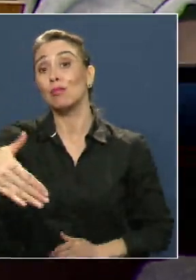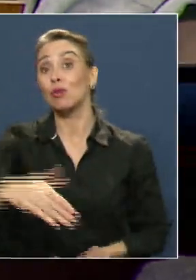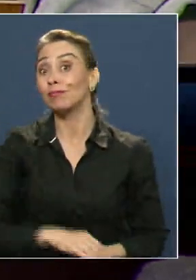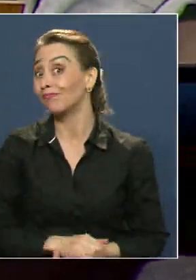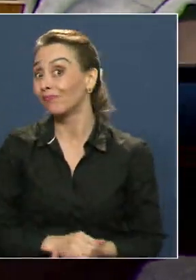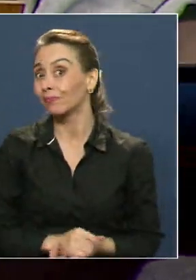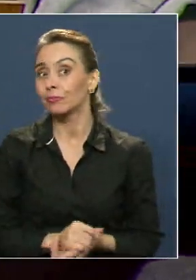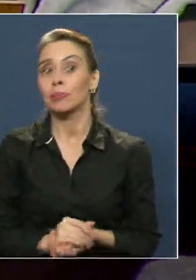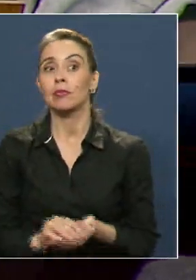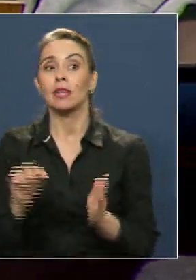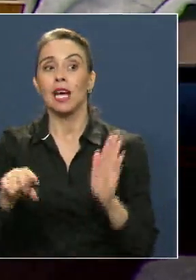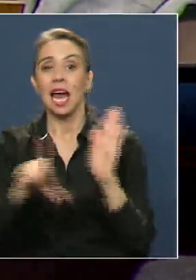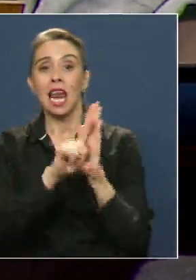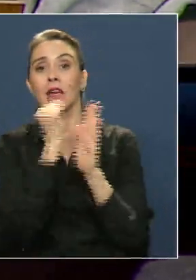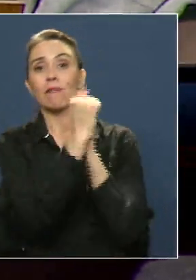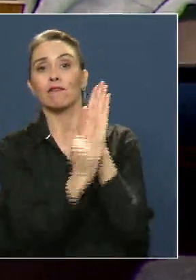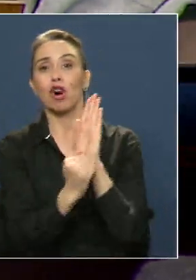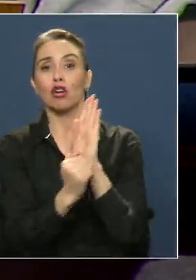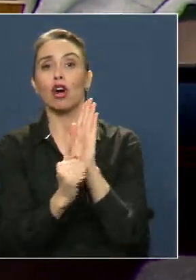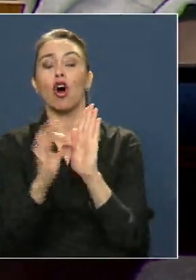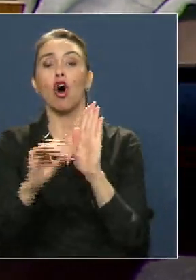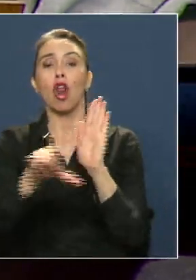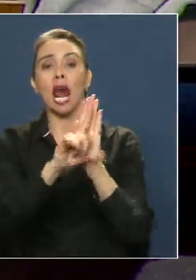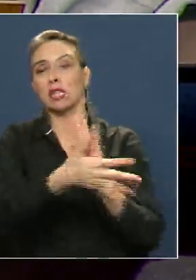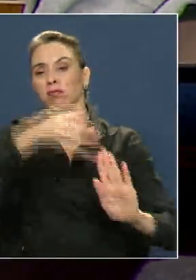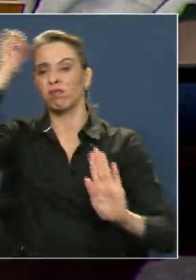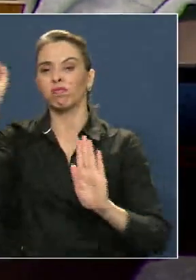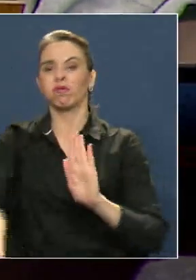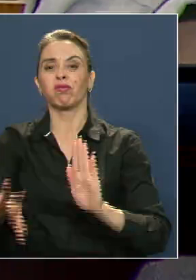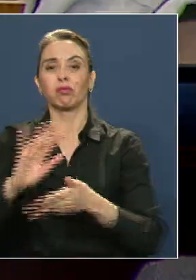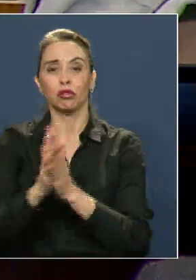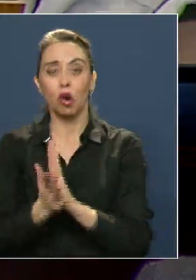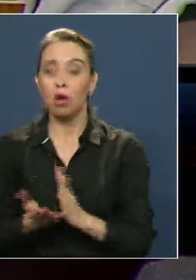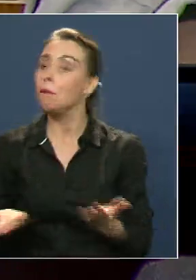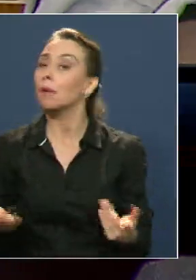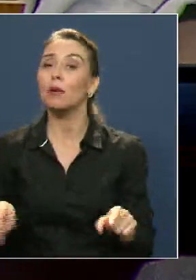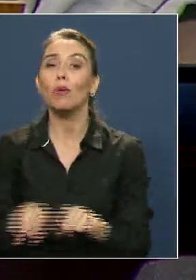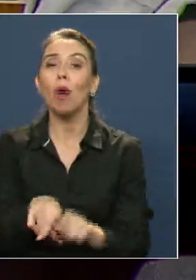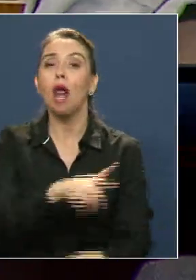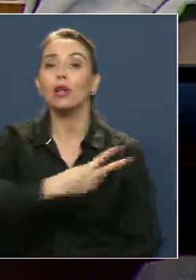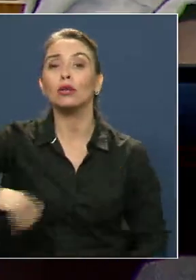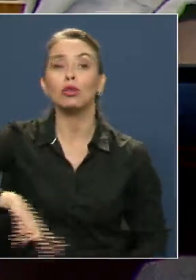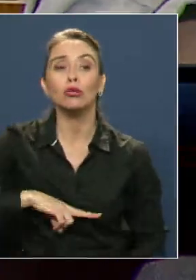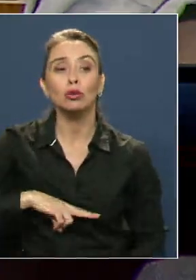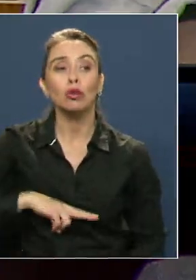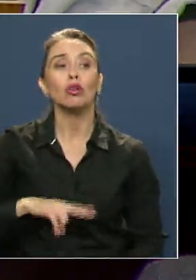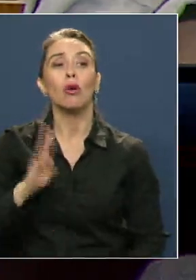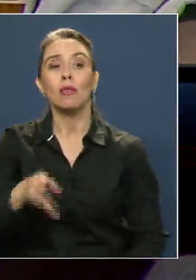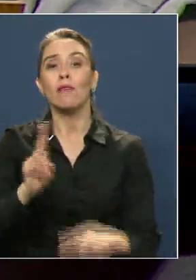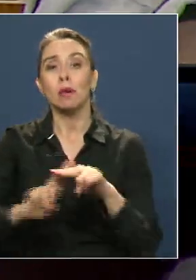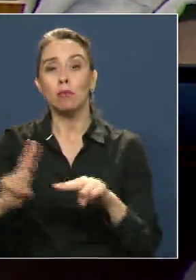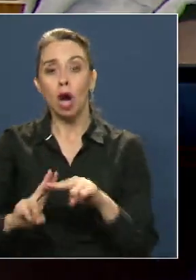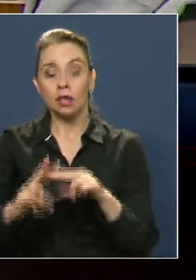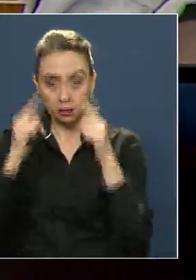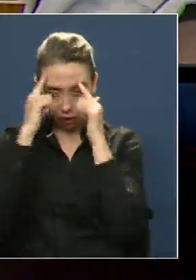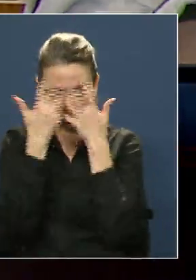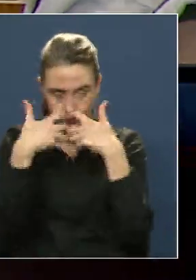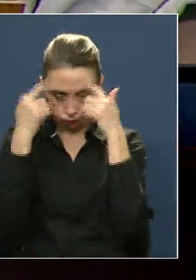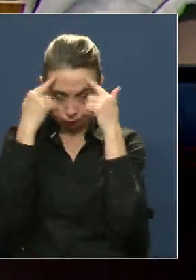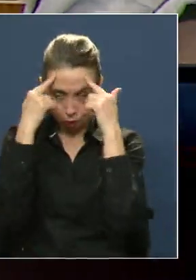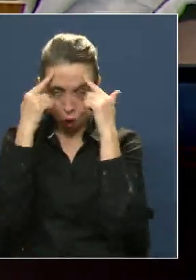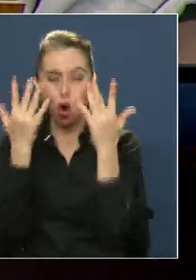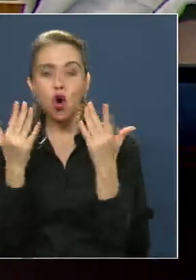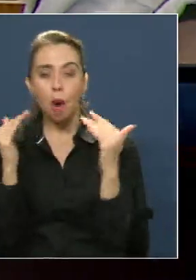Y quizás borre parte de esta ley o quizás vote la ley completa. Pero no por eso vamos a dejar de efectuar nosotros nuestro ejercicio racional de